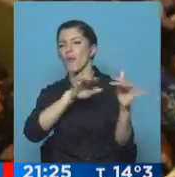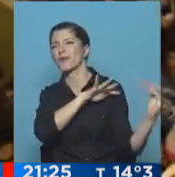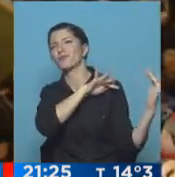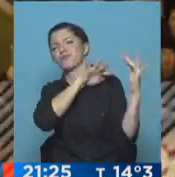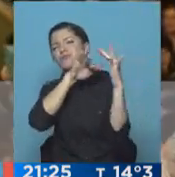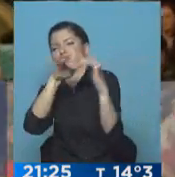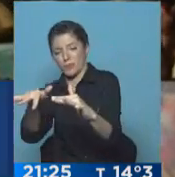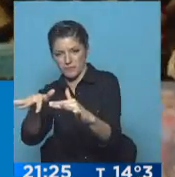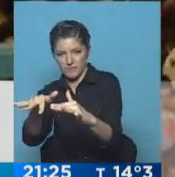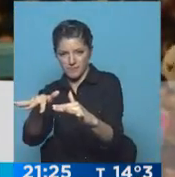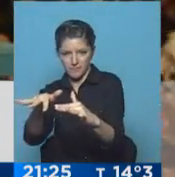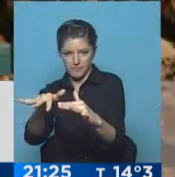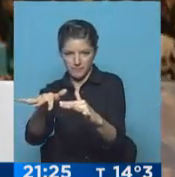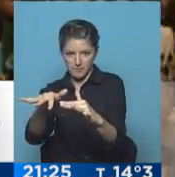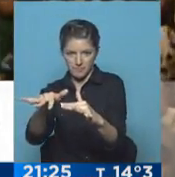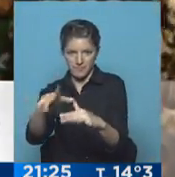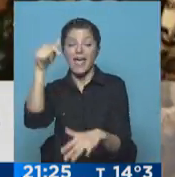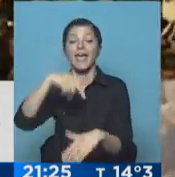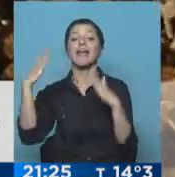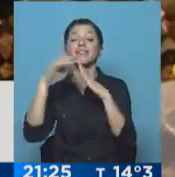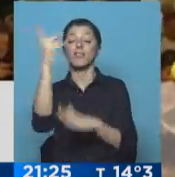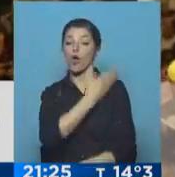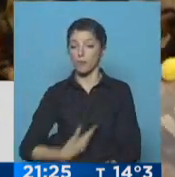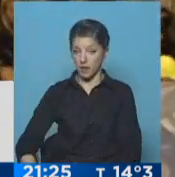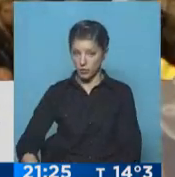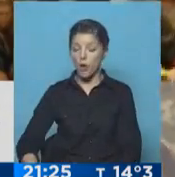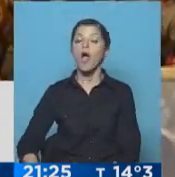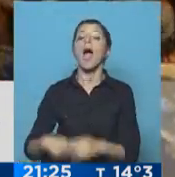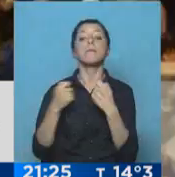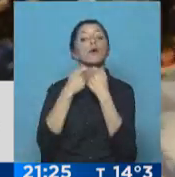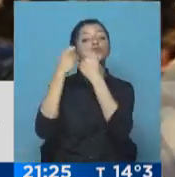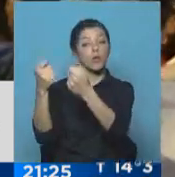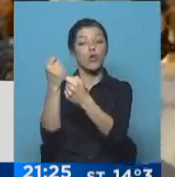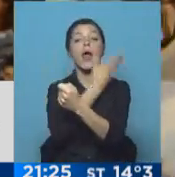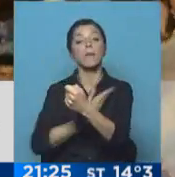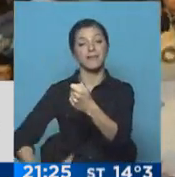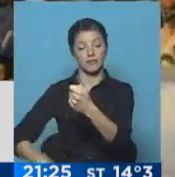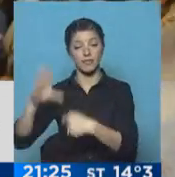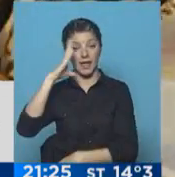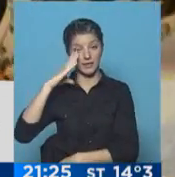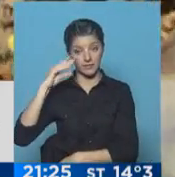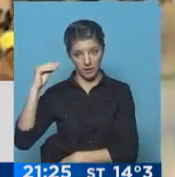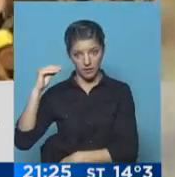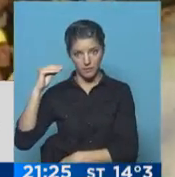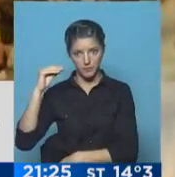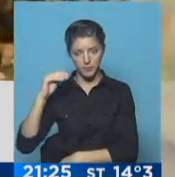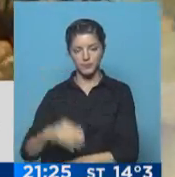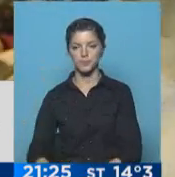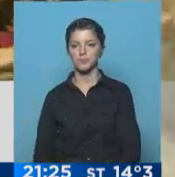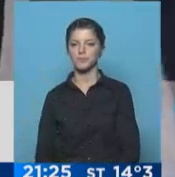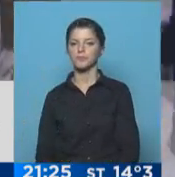dado cita en el día de hoy en la Casa Rosada para acompañar a la presidenta Cristina Fernández, y allí